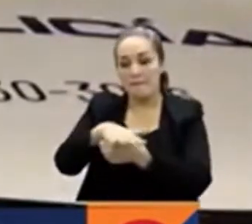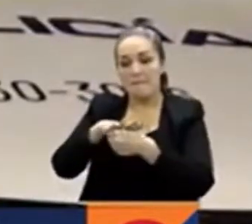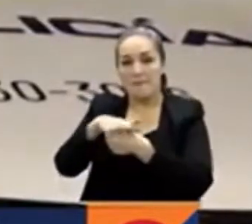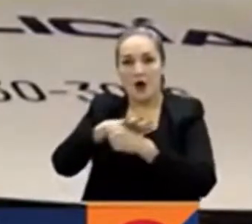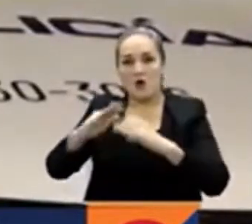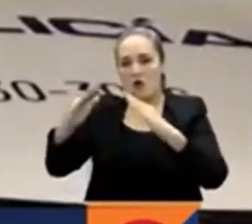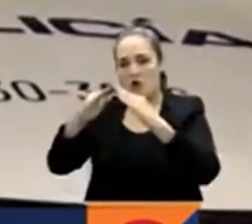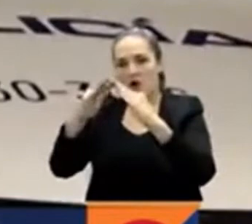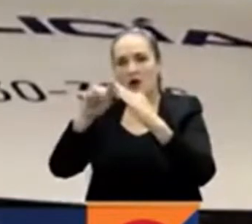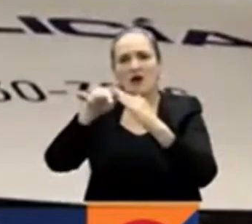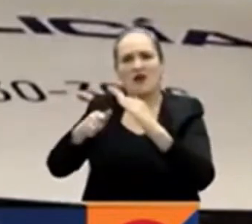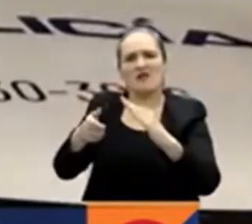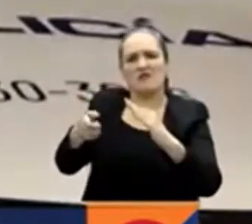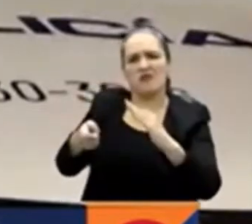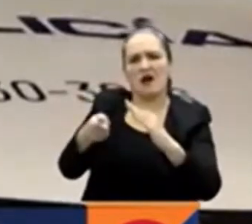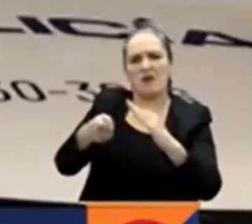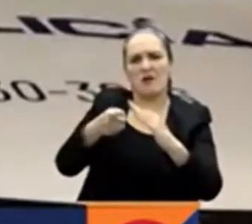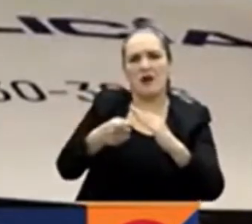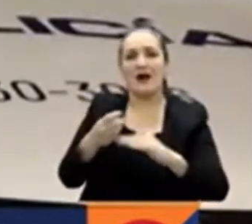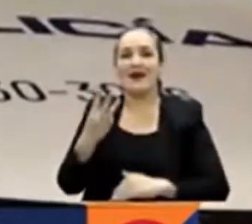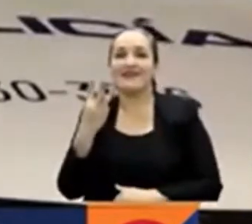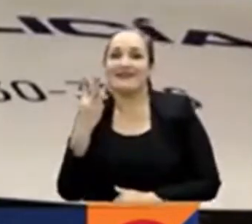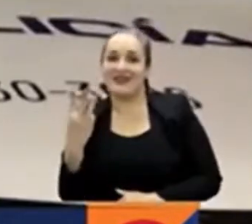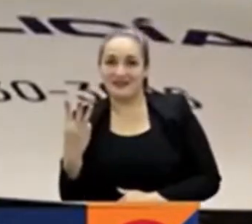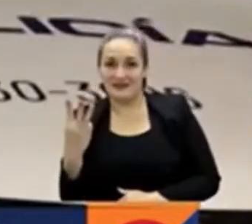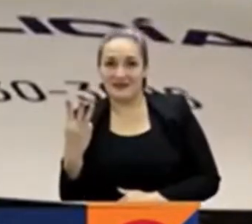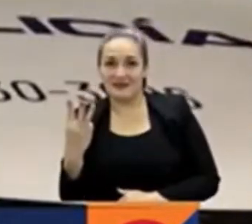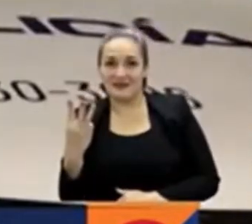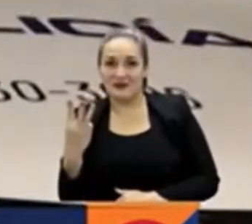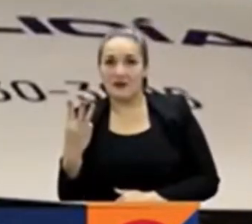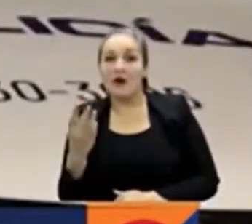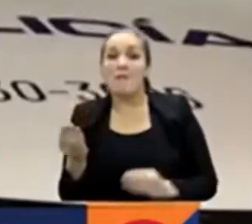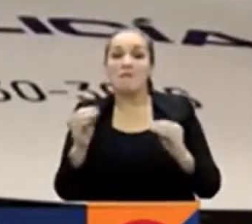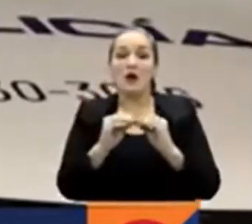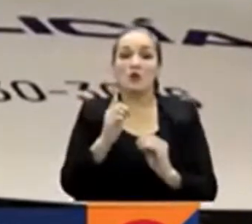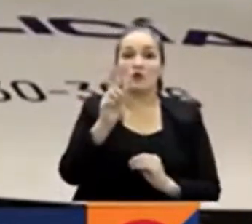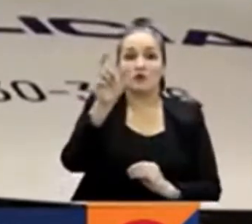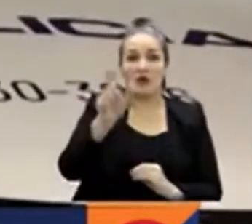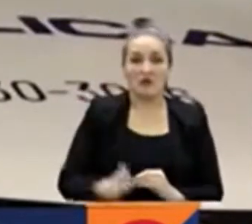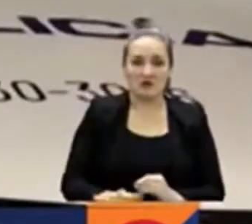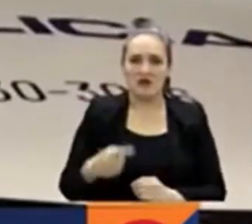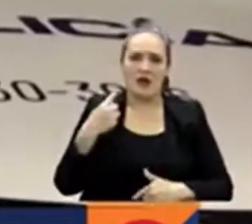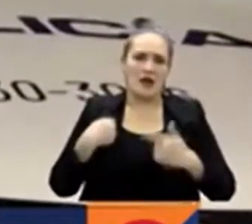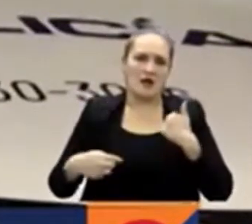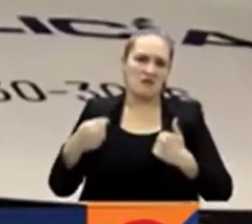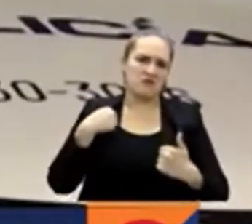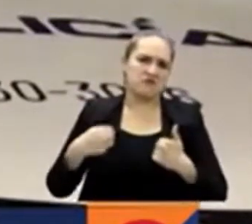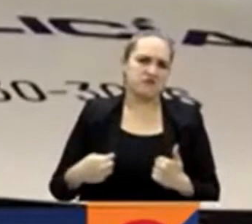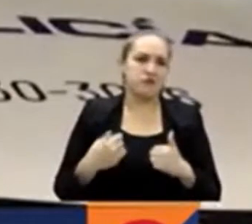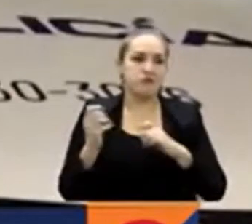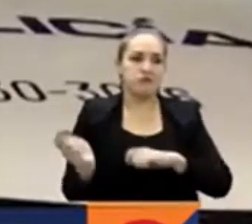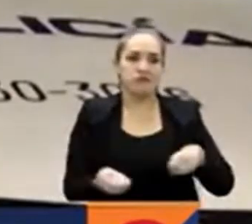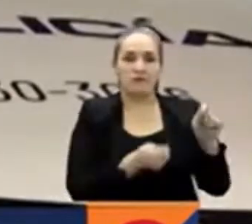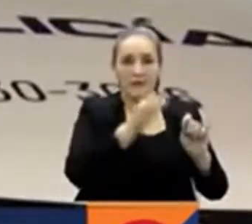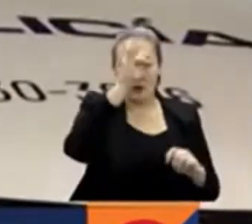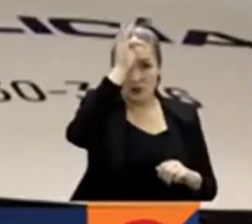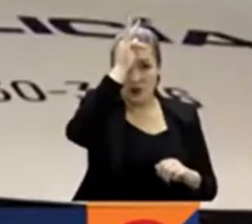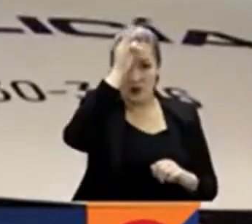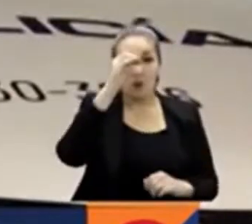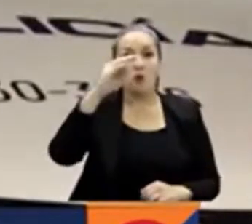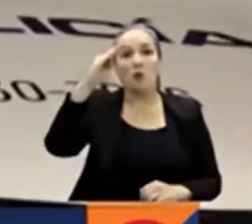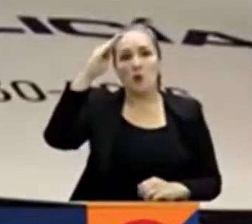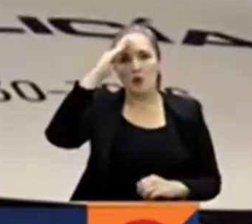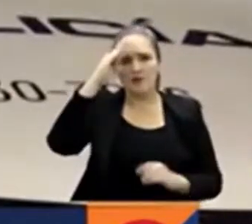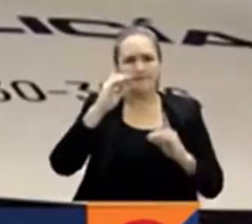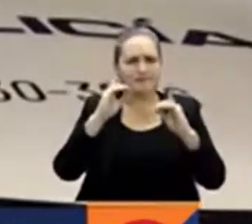se presentó el homicidio de 3 personas por arma de fuego. En el mismo hecho resultó lesionada una persona más, quien fue trasladada al hospital. La Policía Nacional